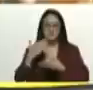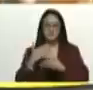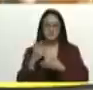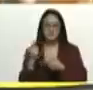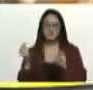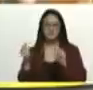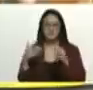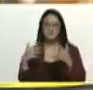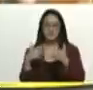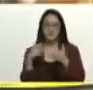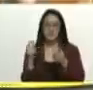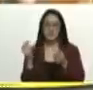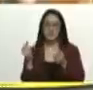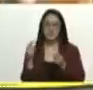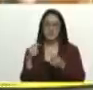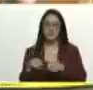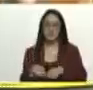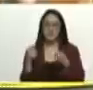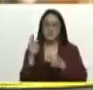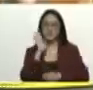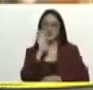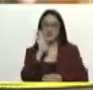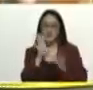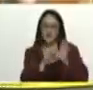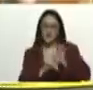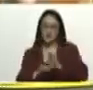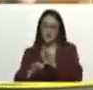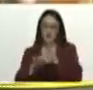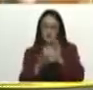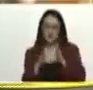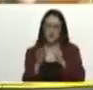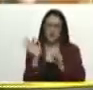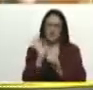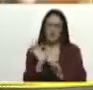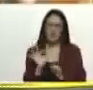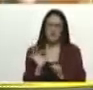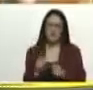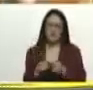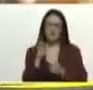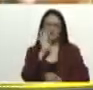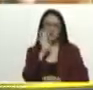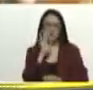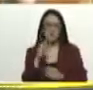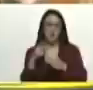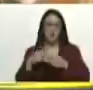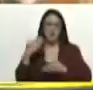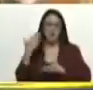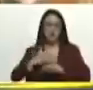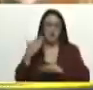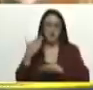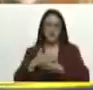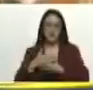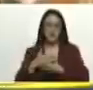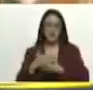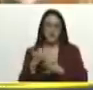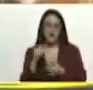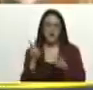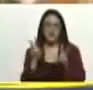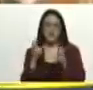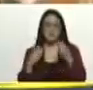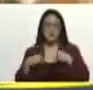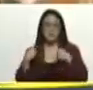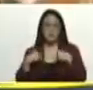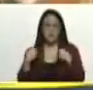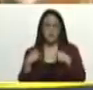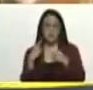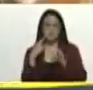combate contra el delito, el narcotráfico y todas las formas de criminalidad que pueda haber en la frontera. Hay elementos preocupantes